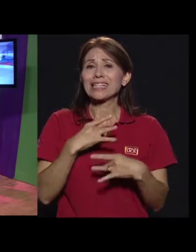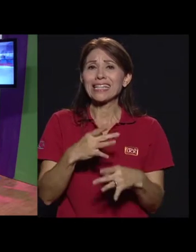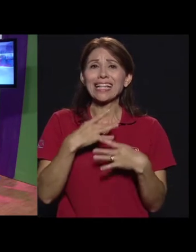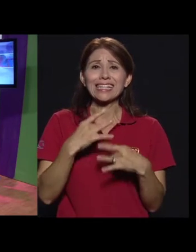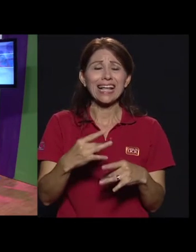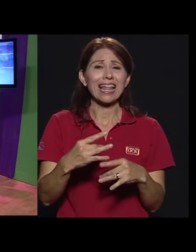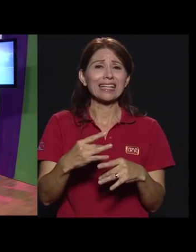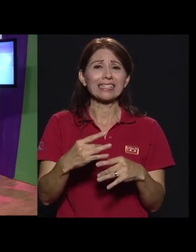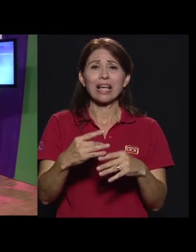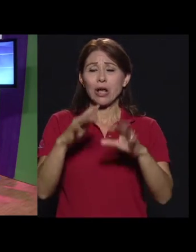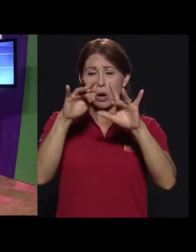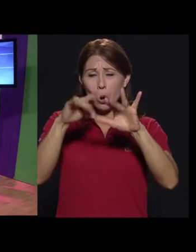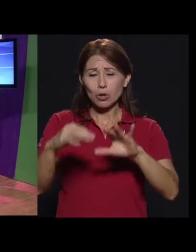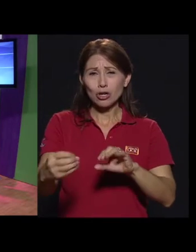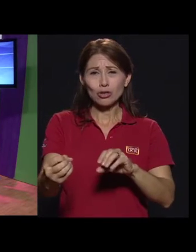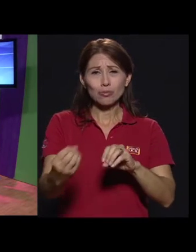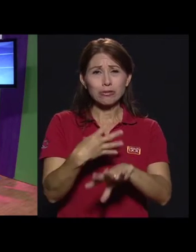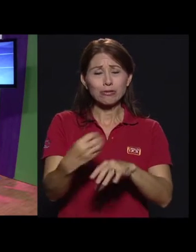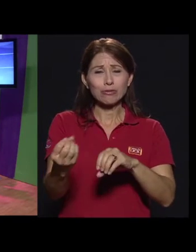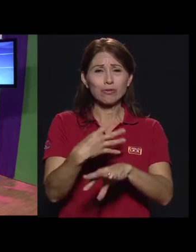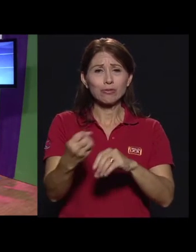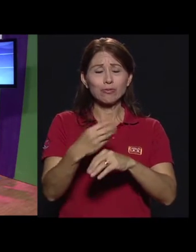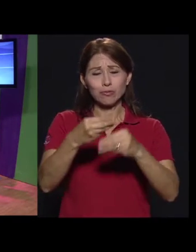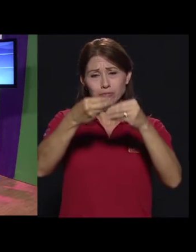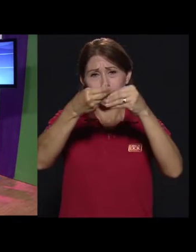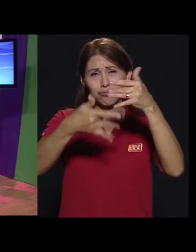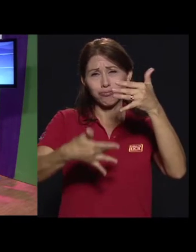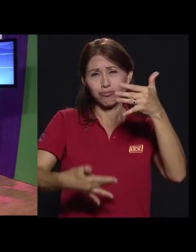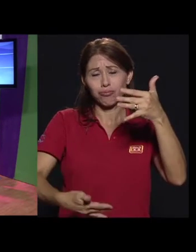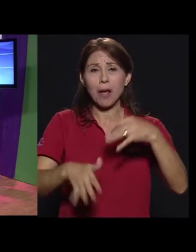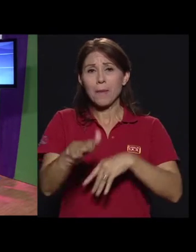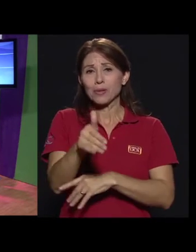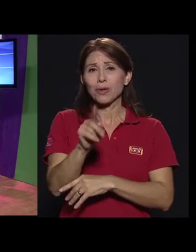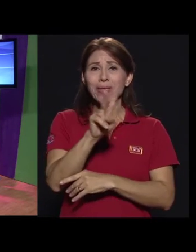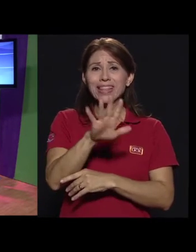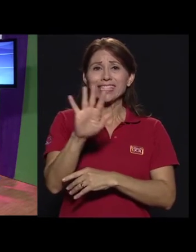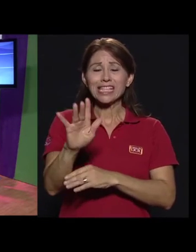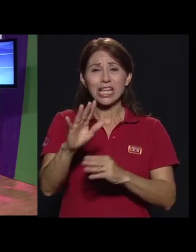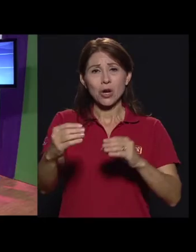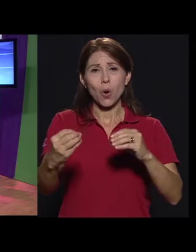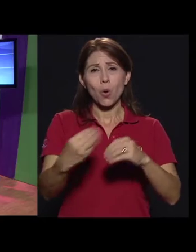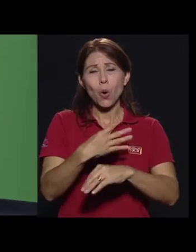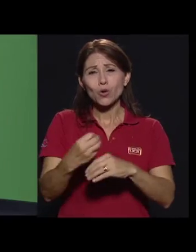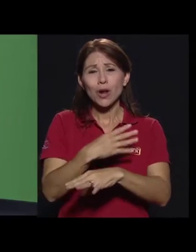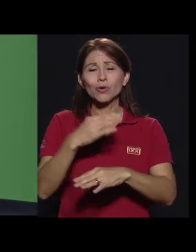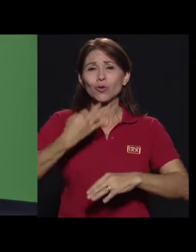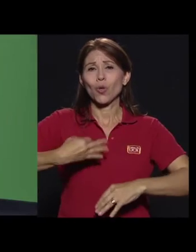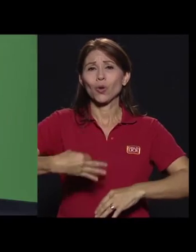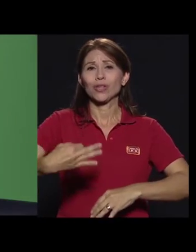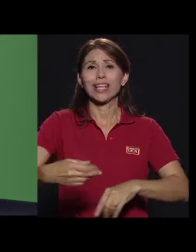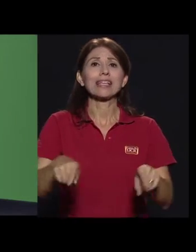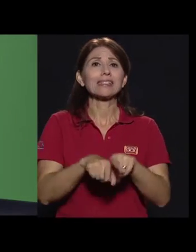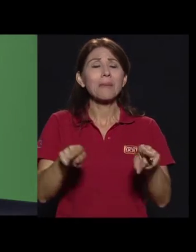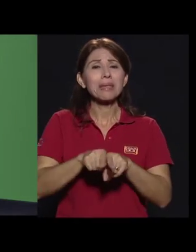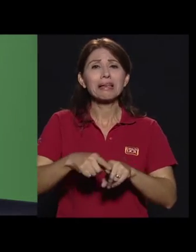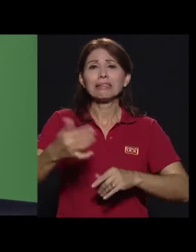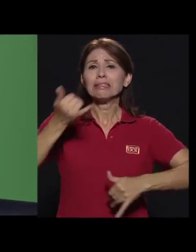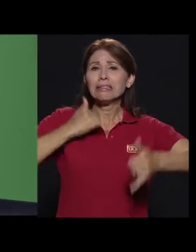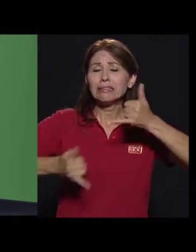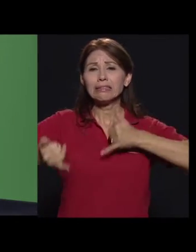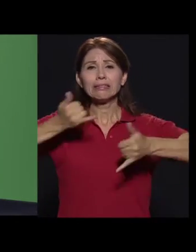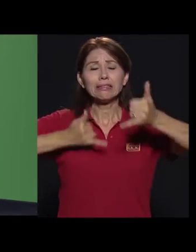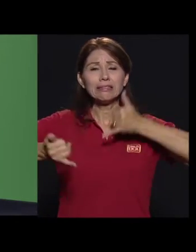correos se llenan, todos los días tenemos alrededor de 25 correos, llamadas, no paran durante cinco minutos,